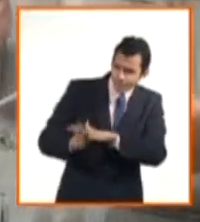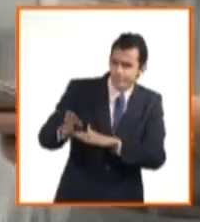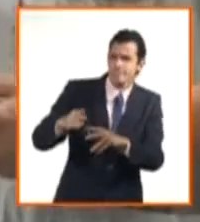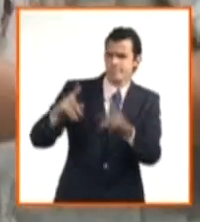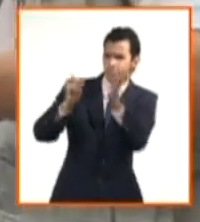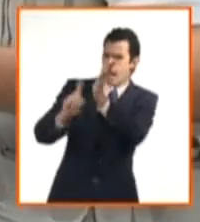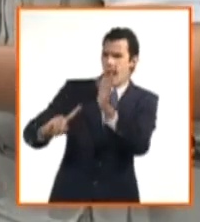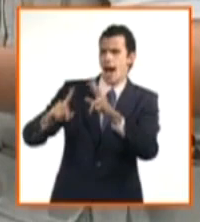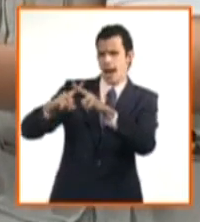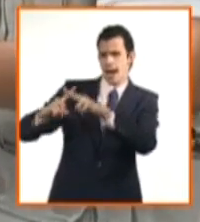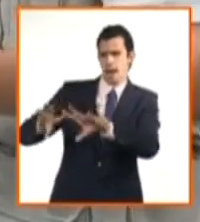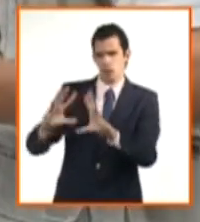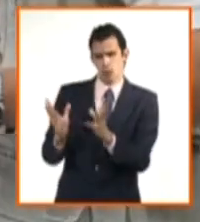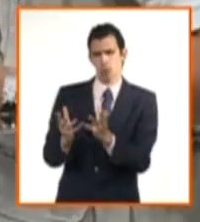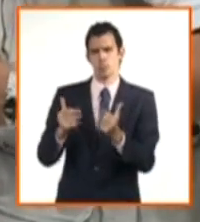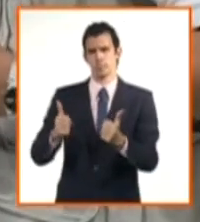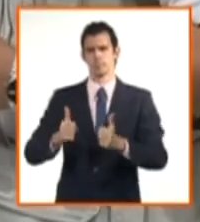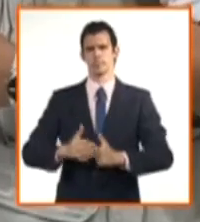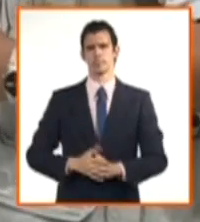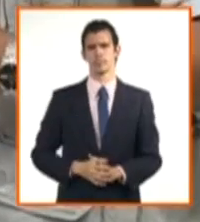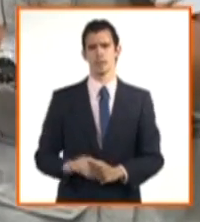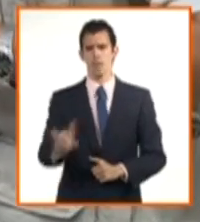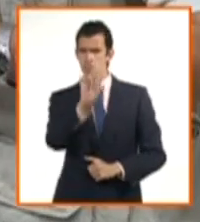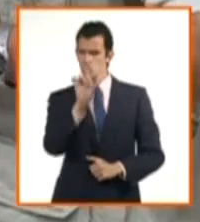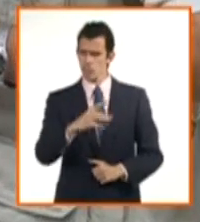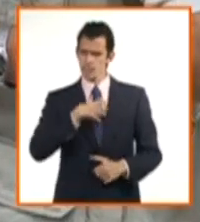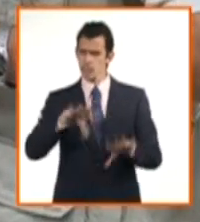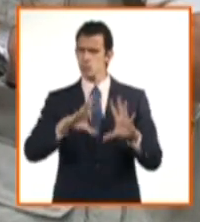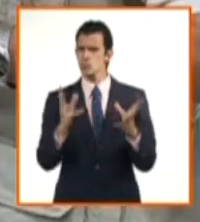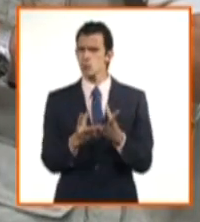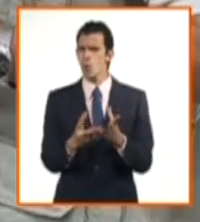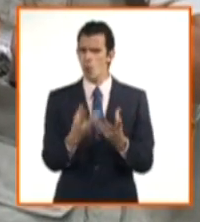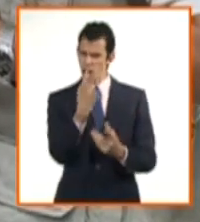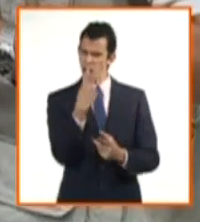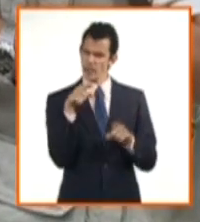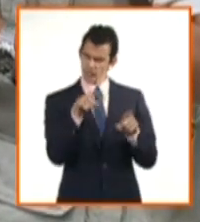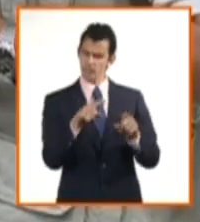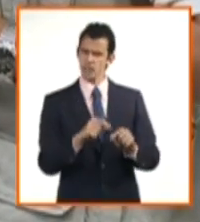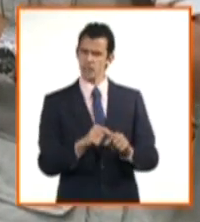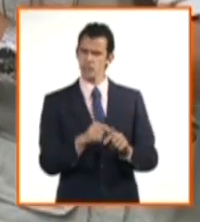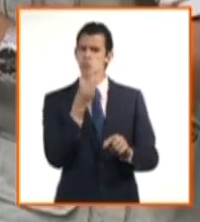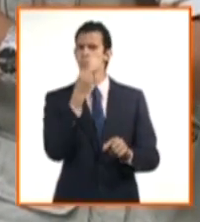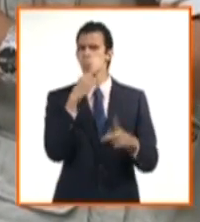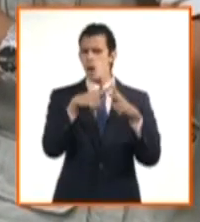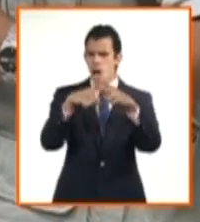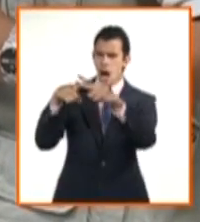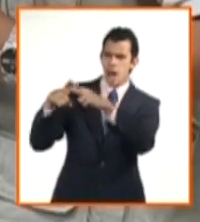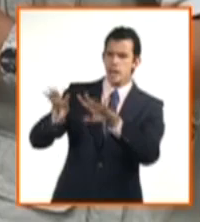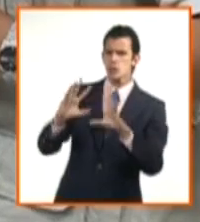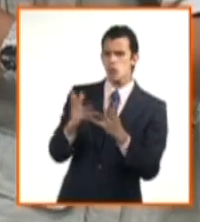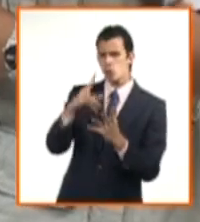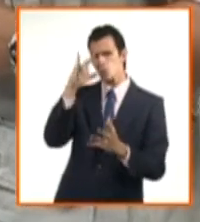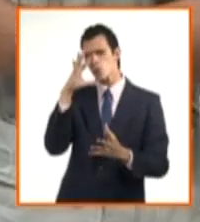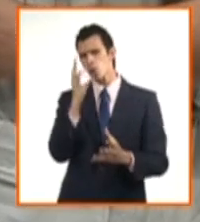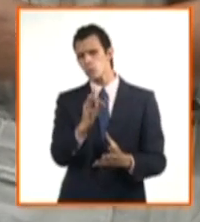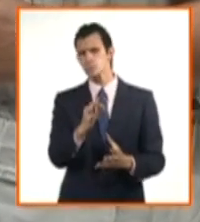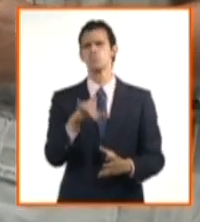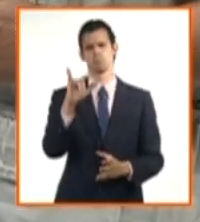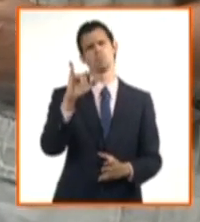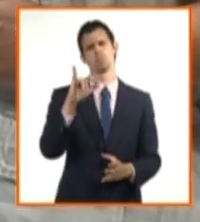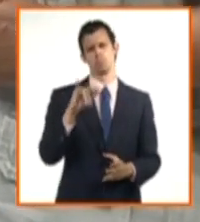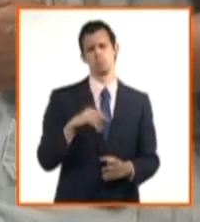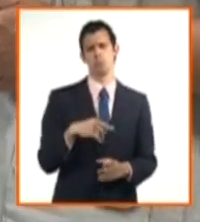enfrentar esta contingencia si en la habana hoy contamos con 45 grupos trabajando en estos momentos atendiendo